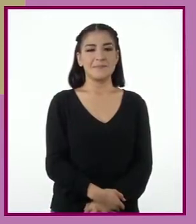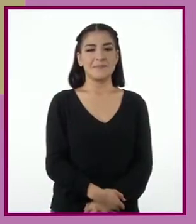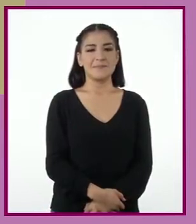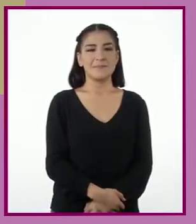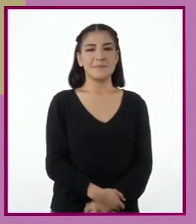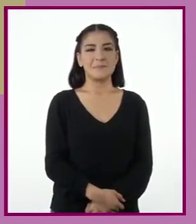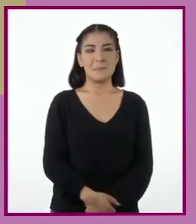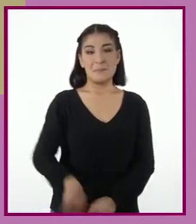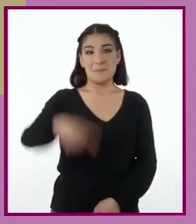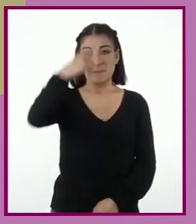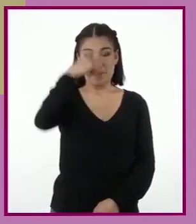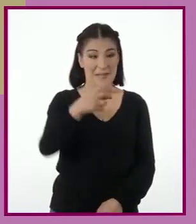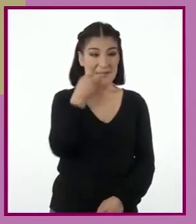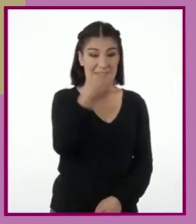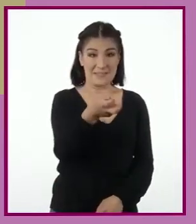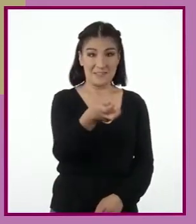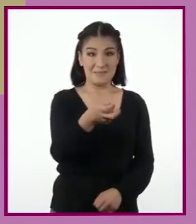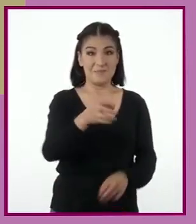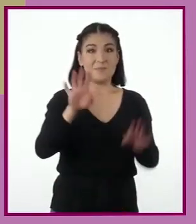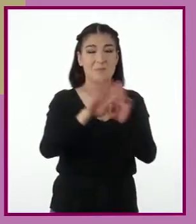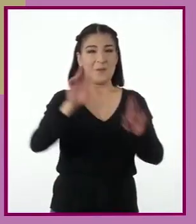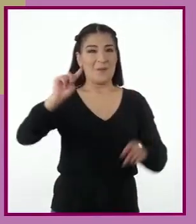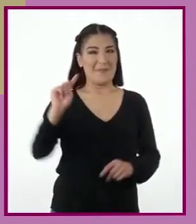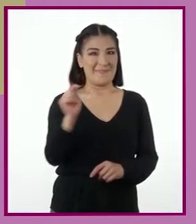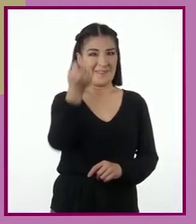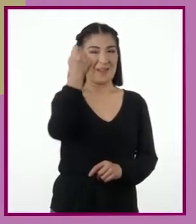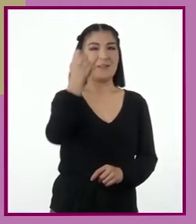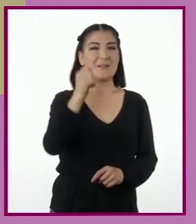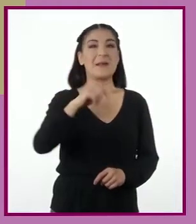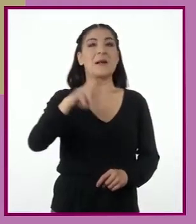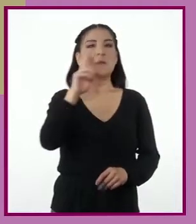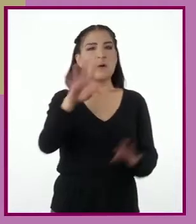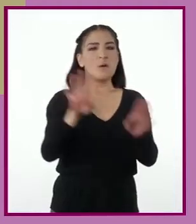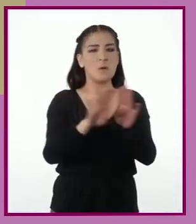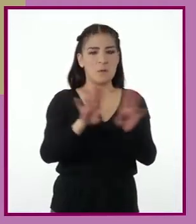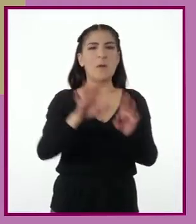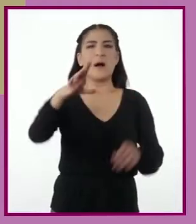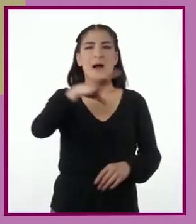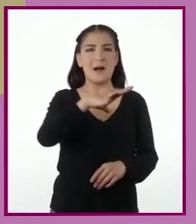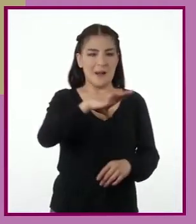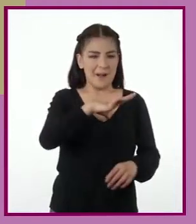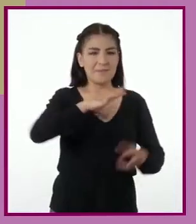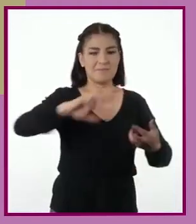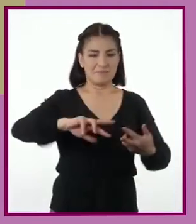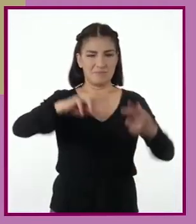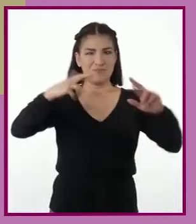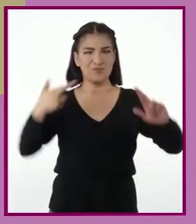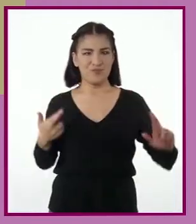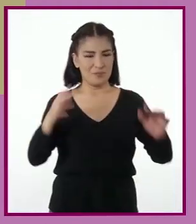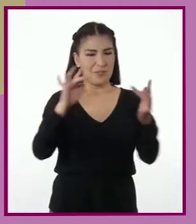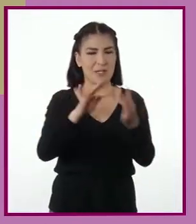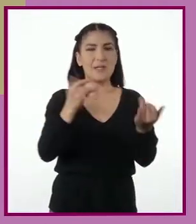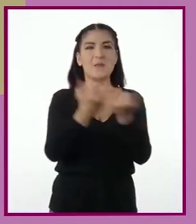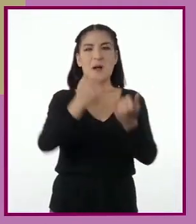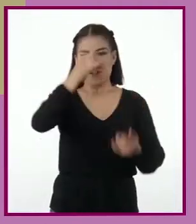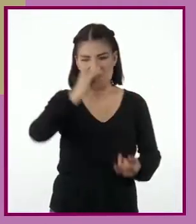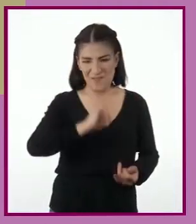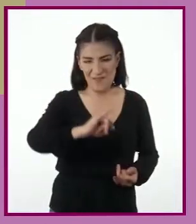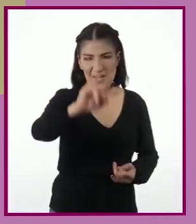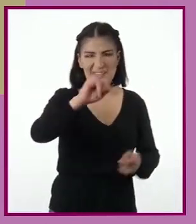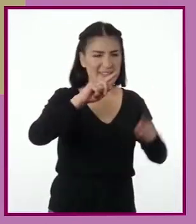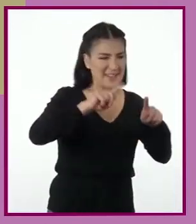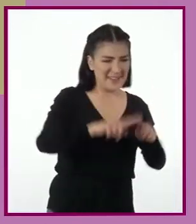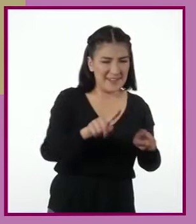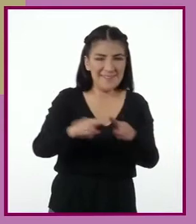Para llegar a esta teoría, Charles Darwin observó que había una relación entre las especies que conocía y algunas que ya no existían.